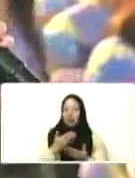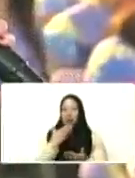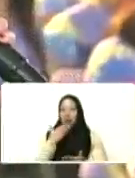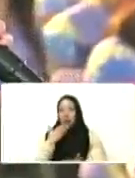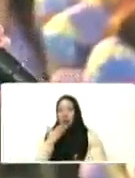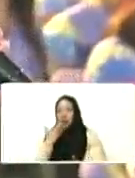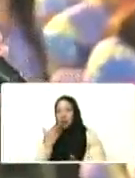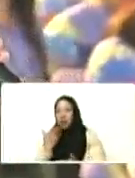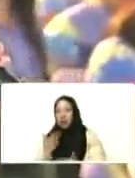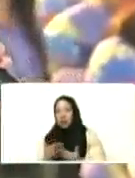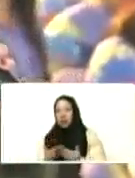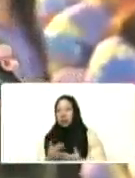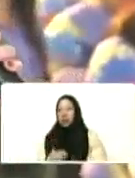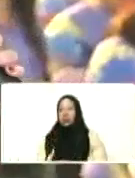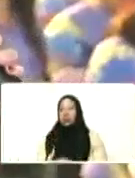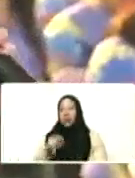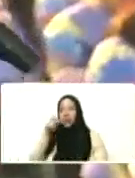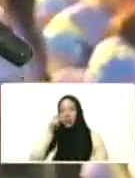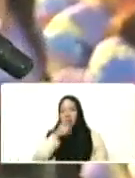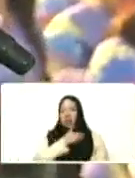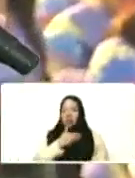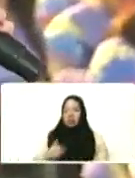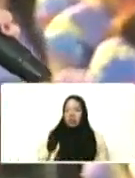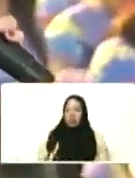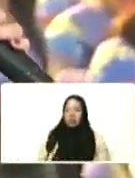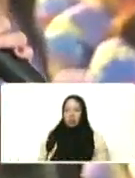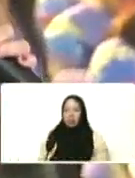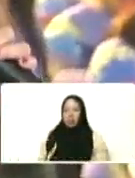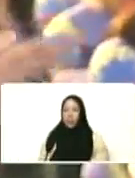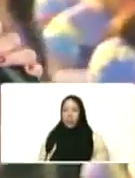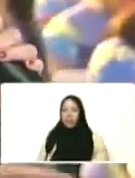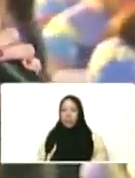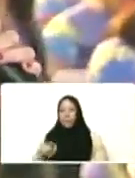agradecimiento al presidente